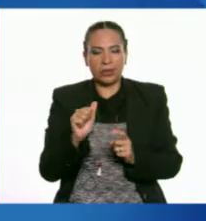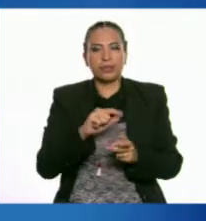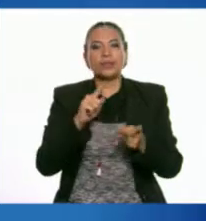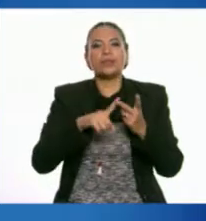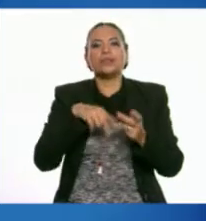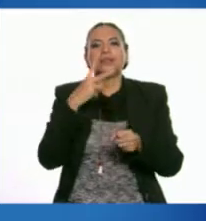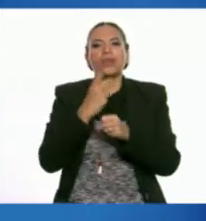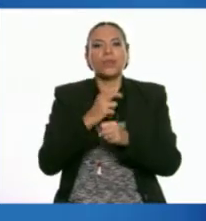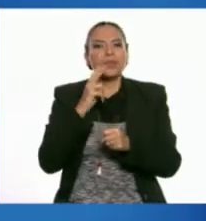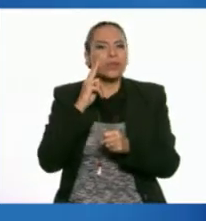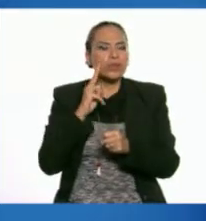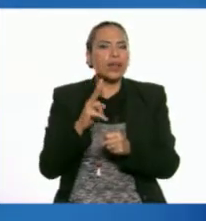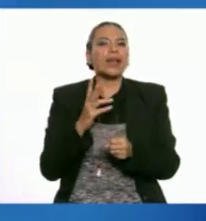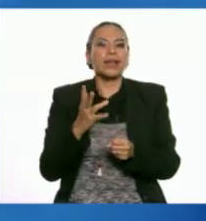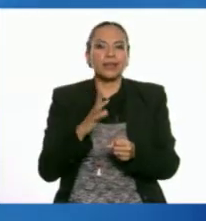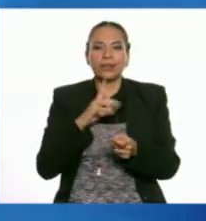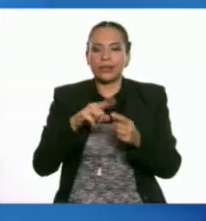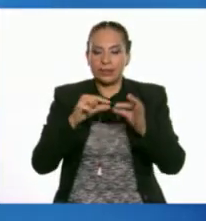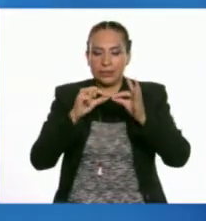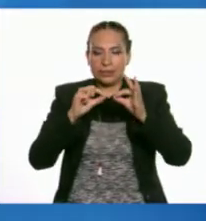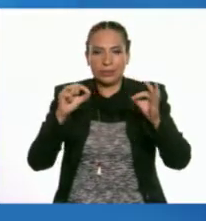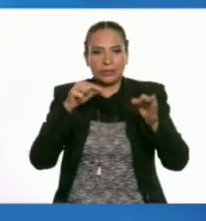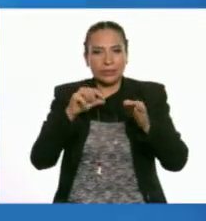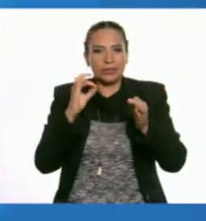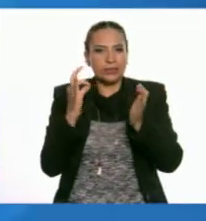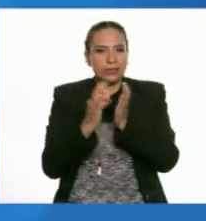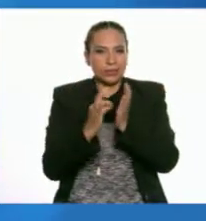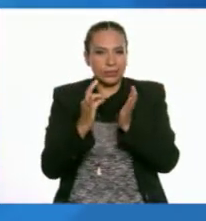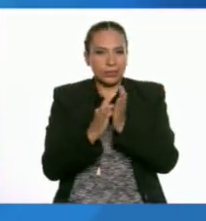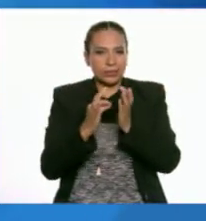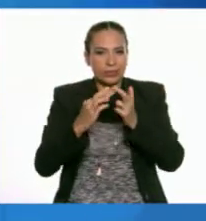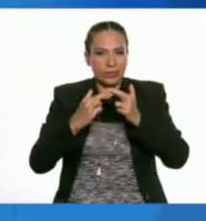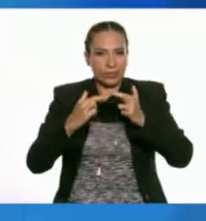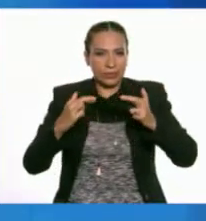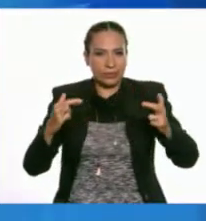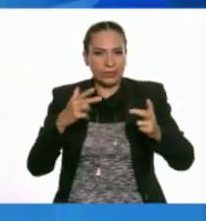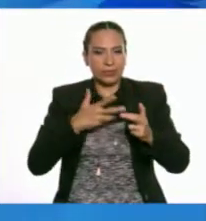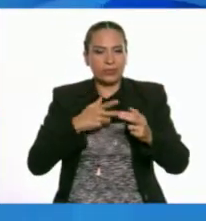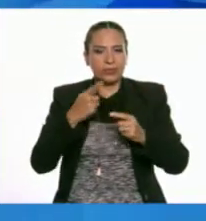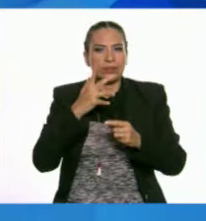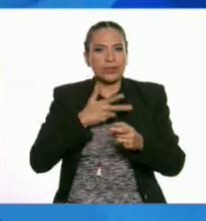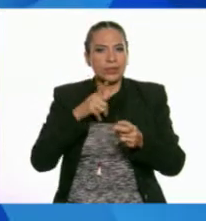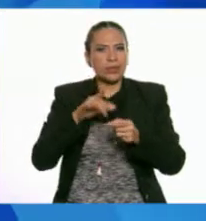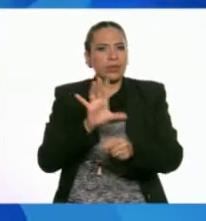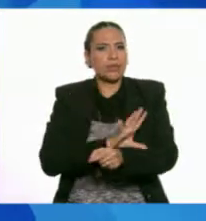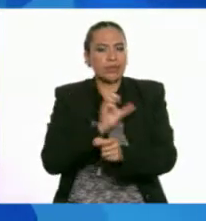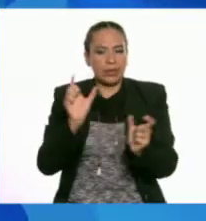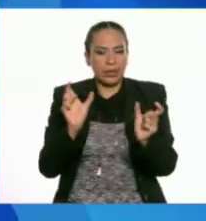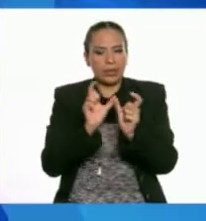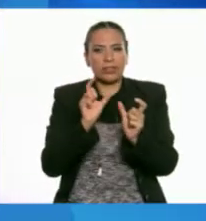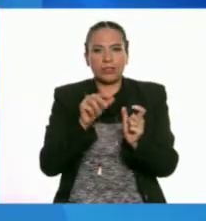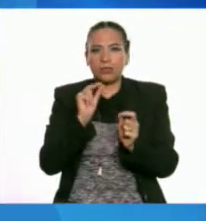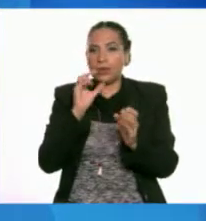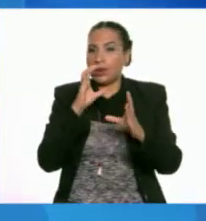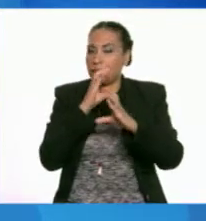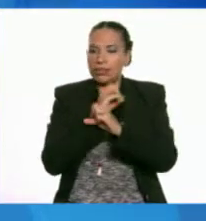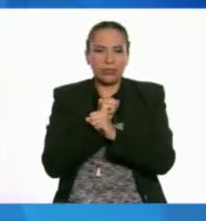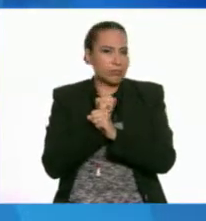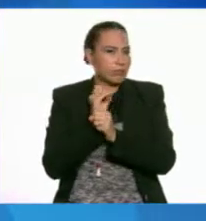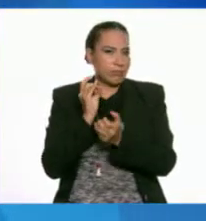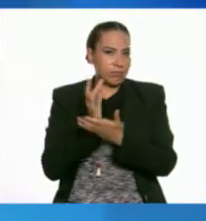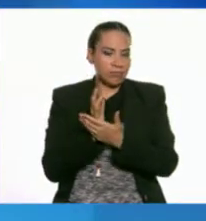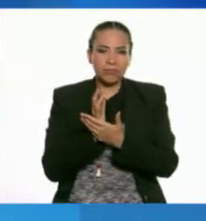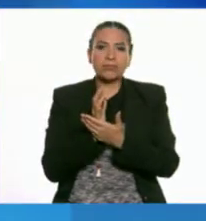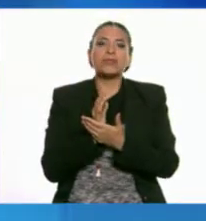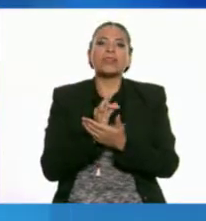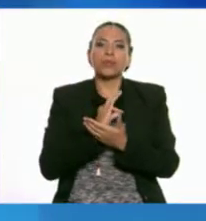Ørsted observó que si el hilo metálico sigue conectado a la batería, no solo se va a calentar,